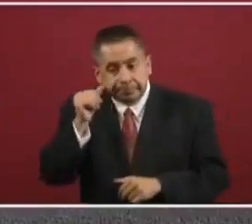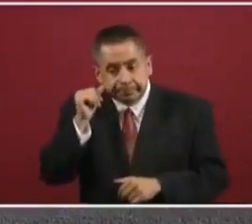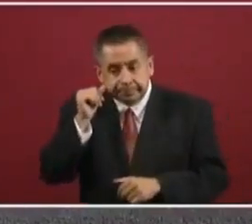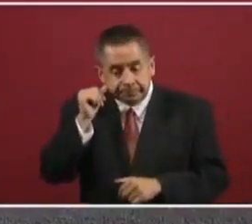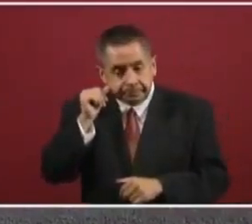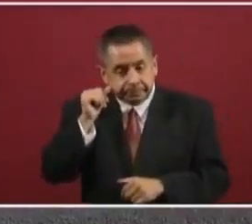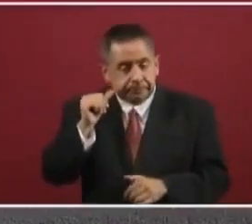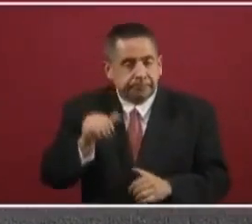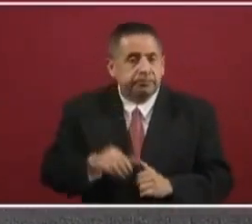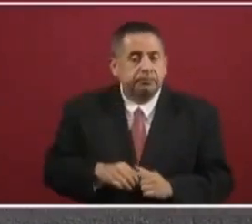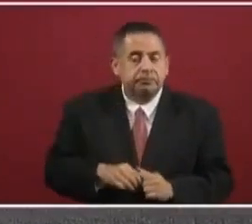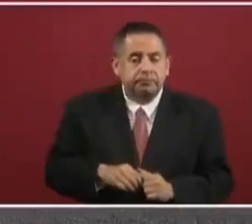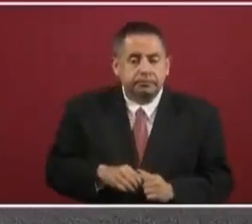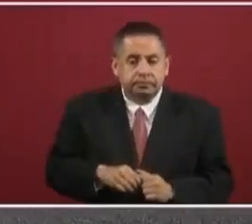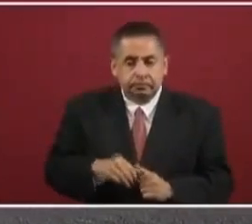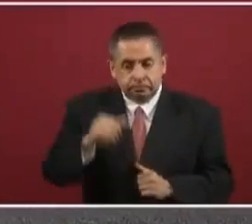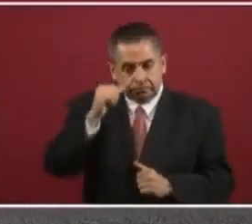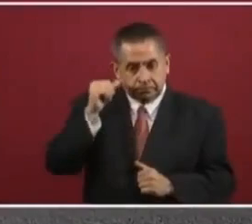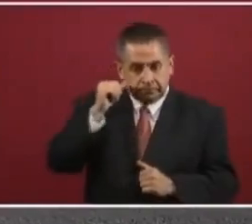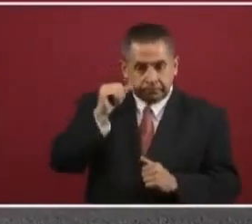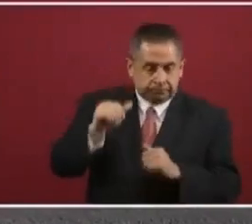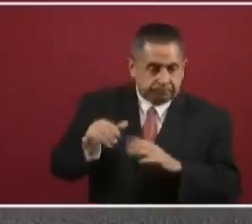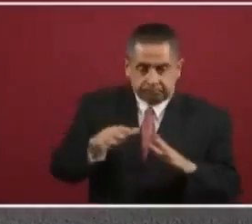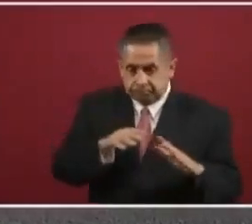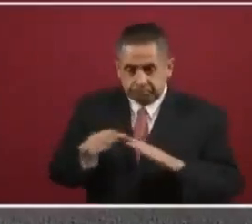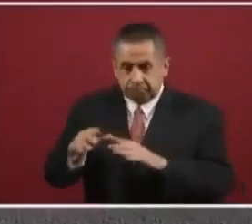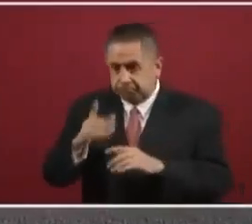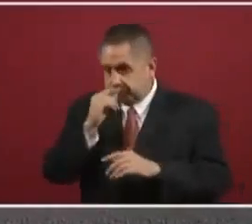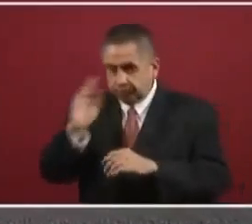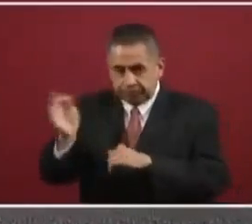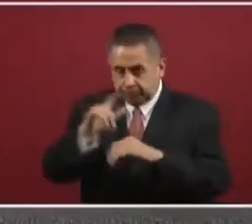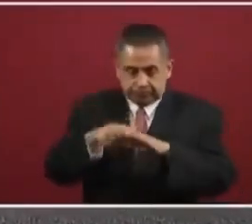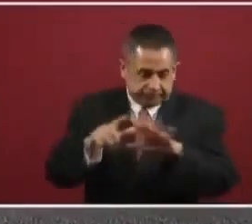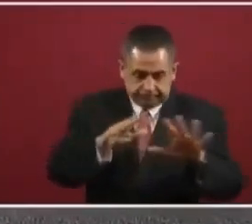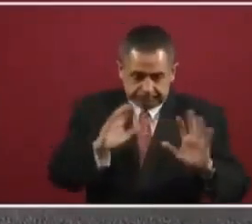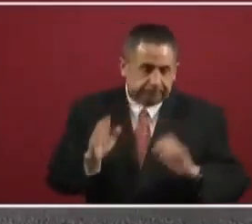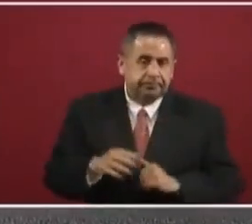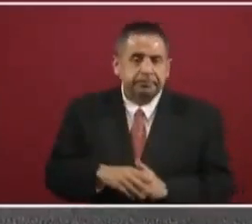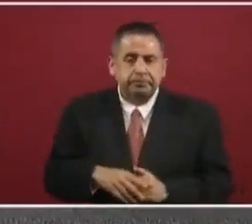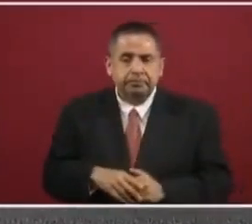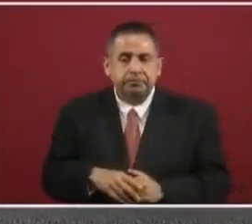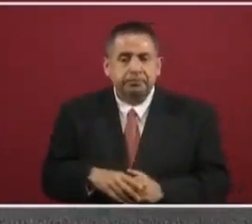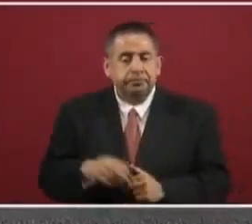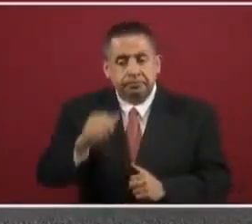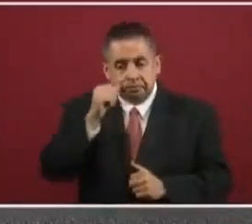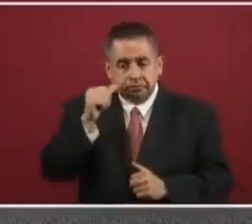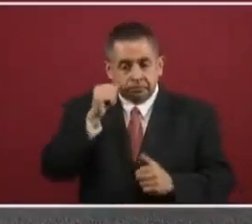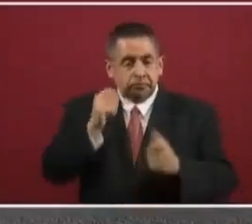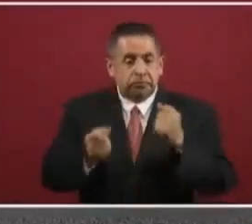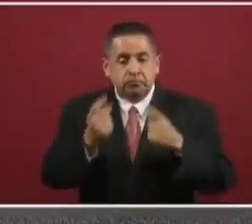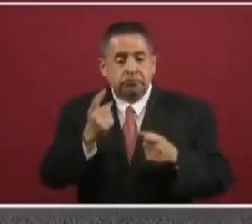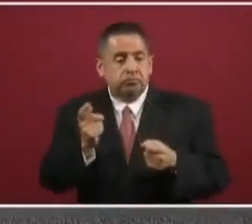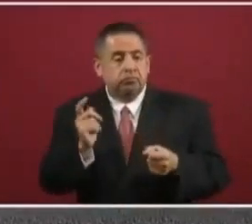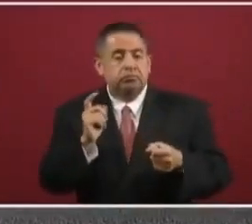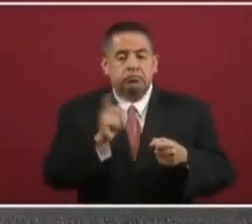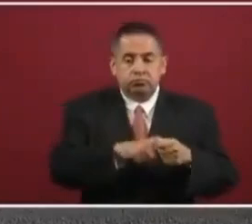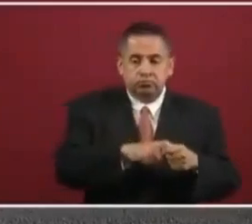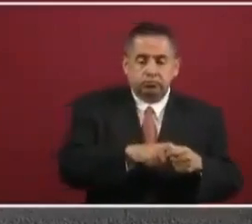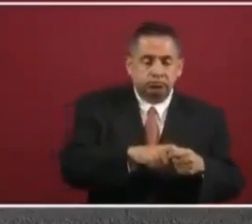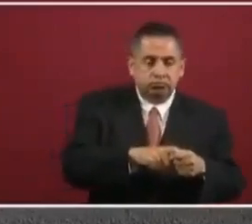ayer con este movimiento algunos que ya estaban inscritos